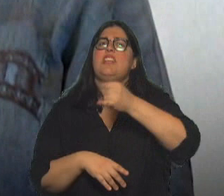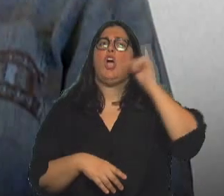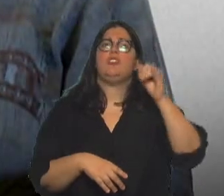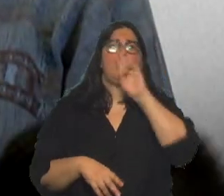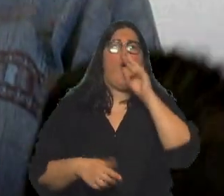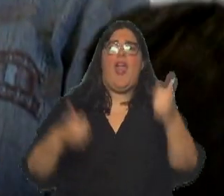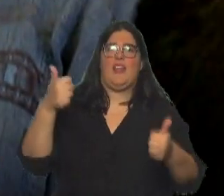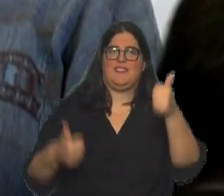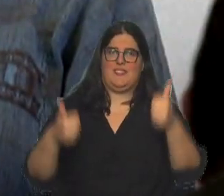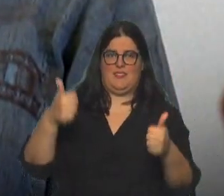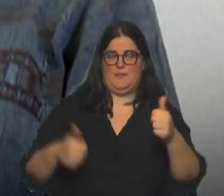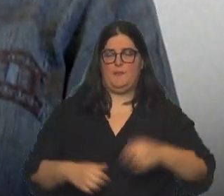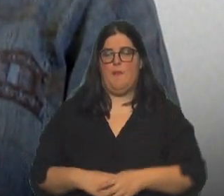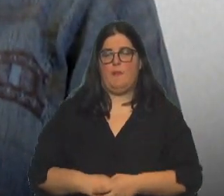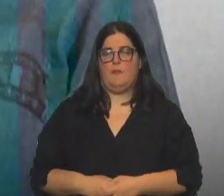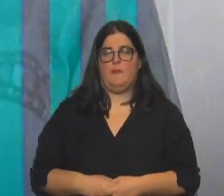mujeres.